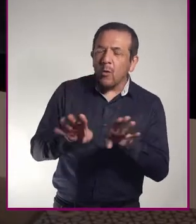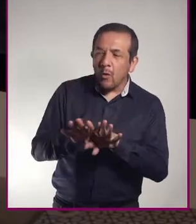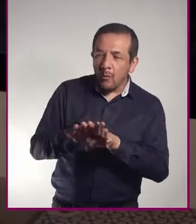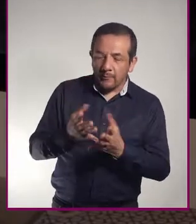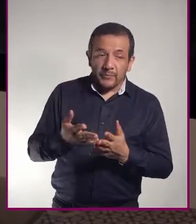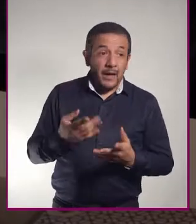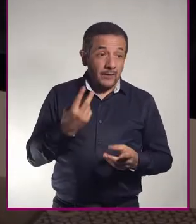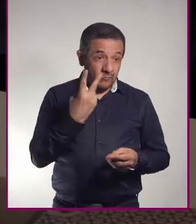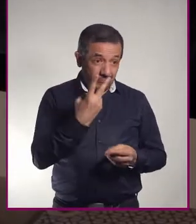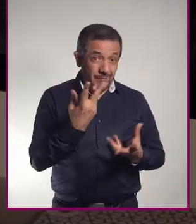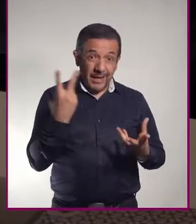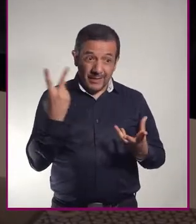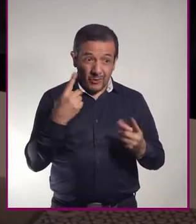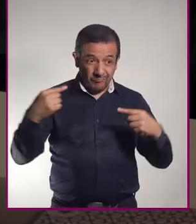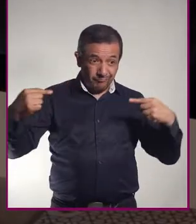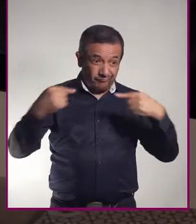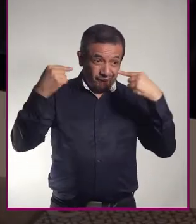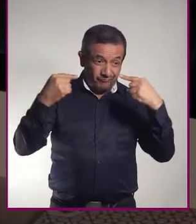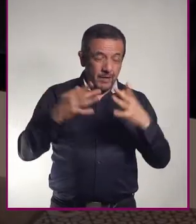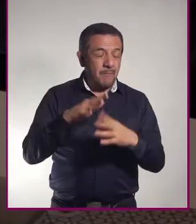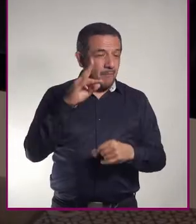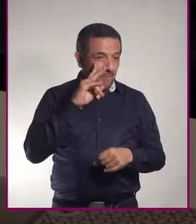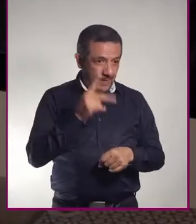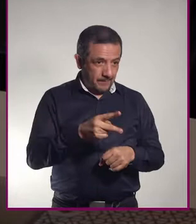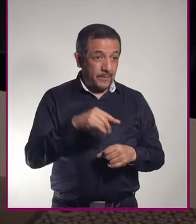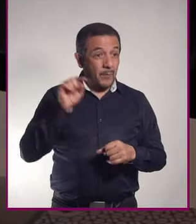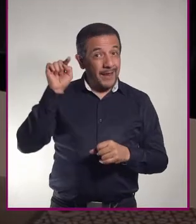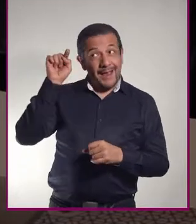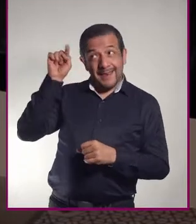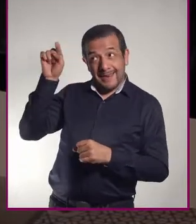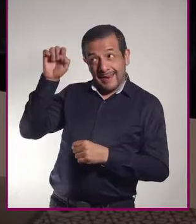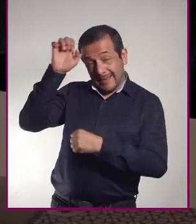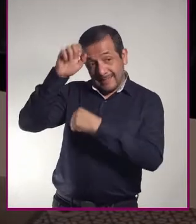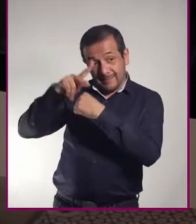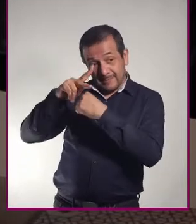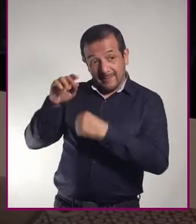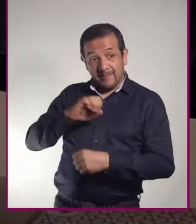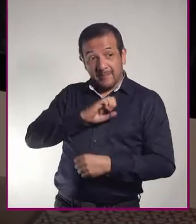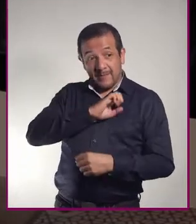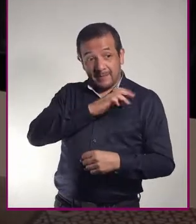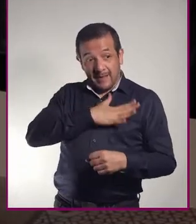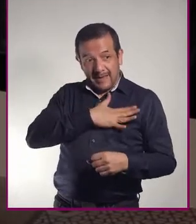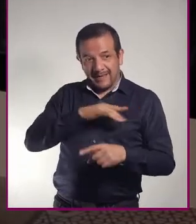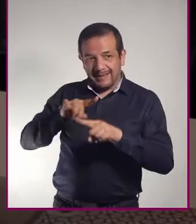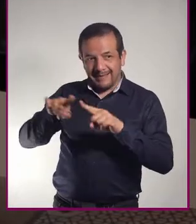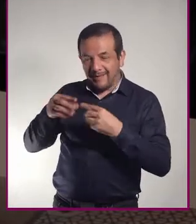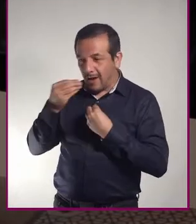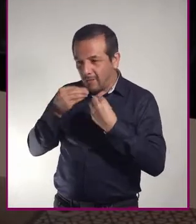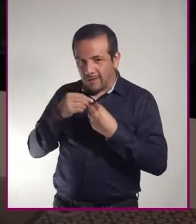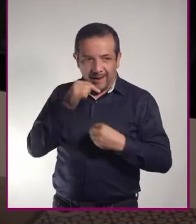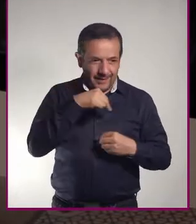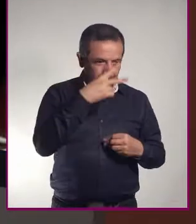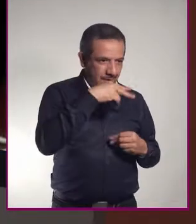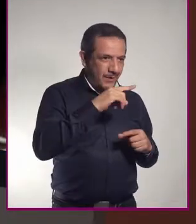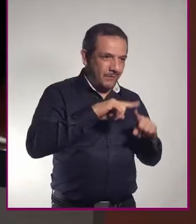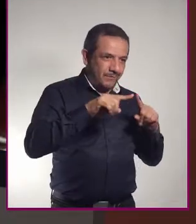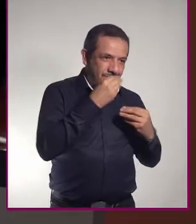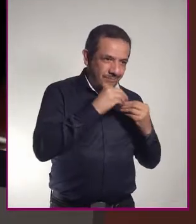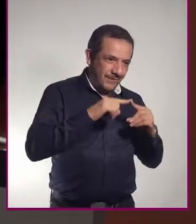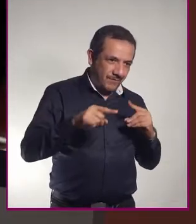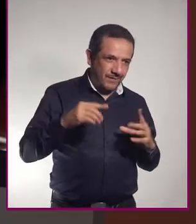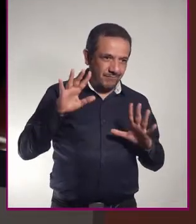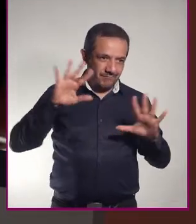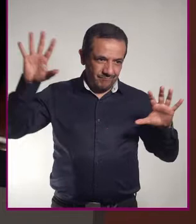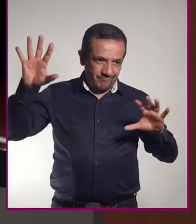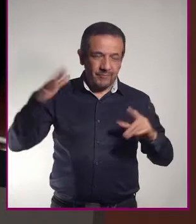culturas, porque el patrón de alimentación que tenían los españoles era muy diferente al de nosotros.